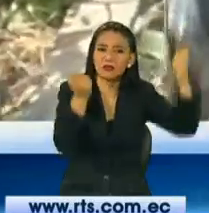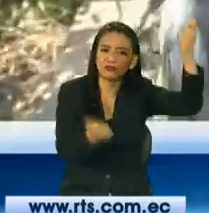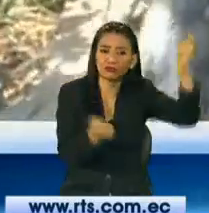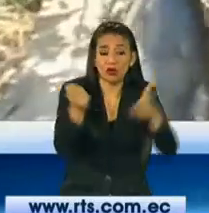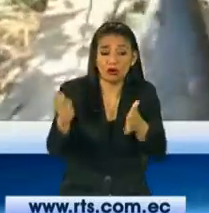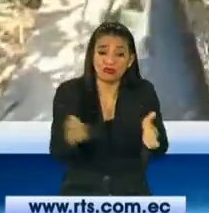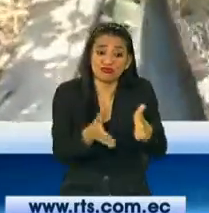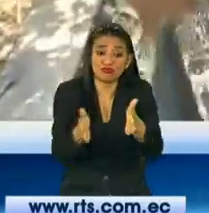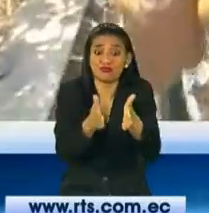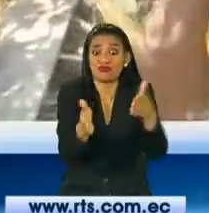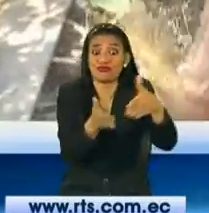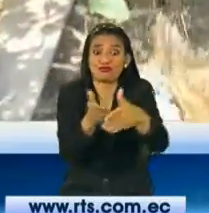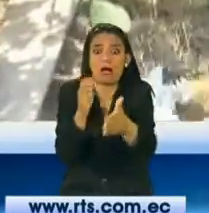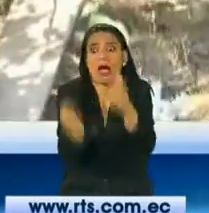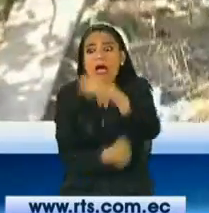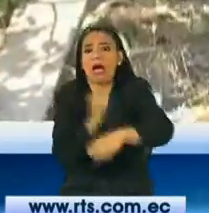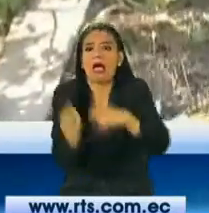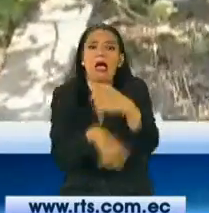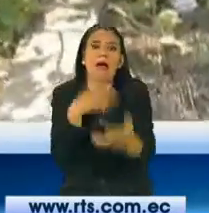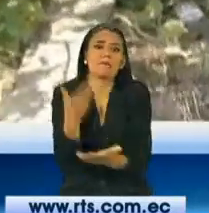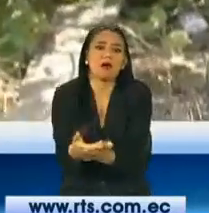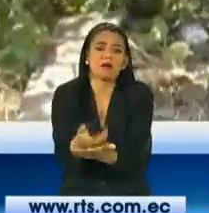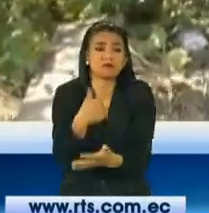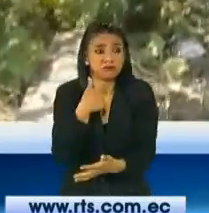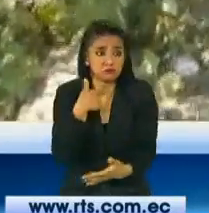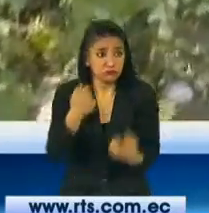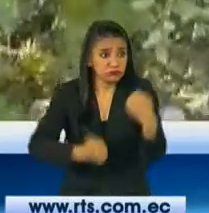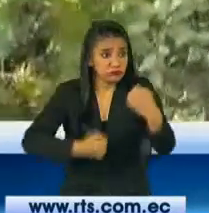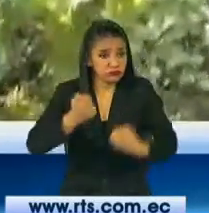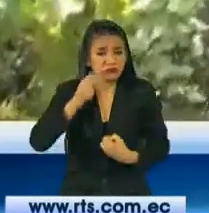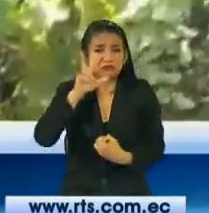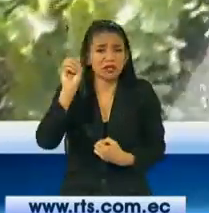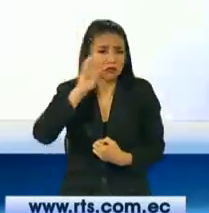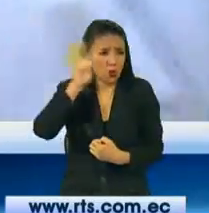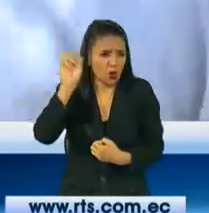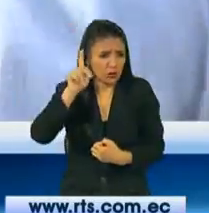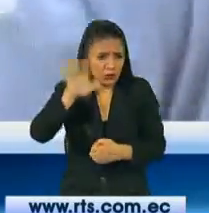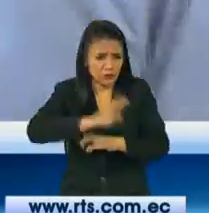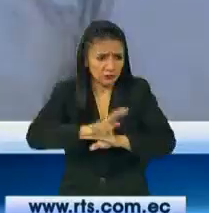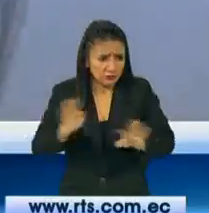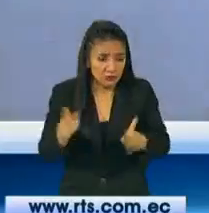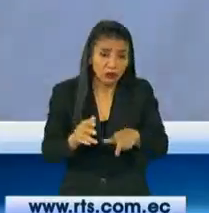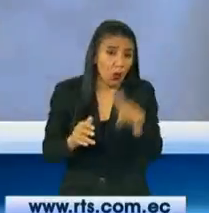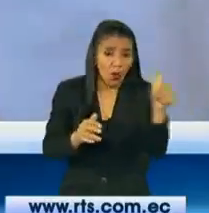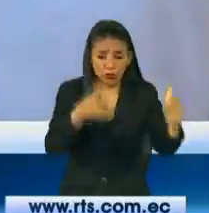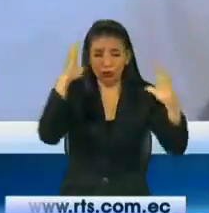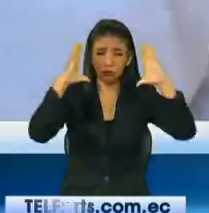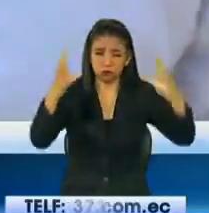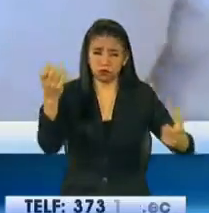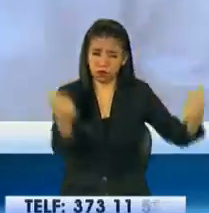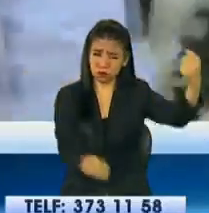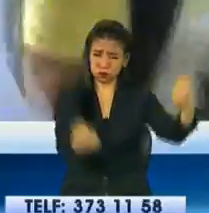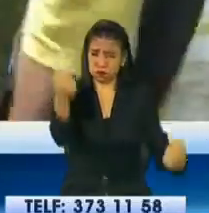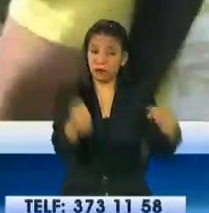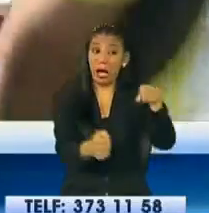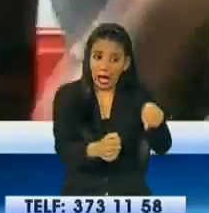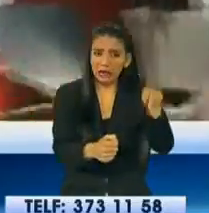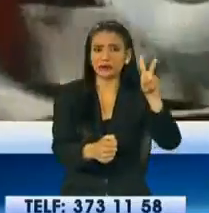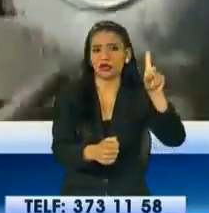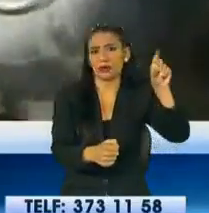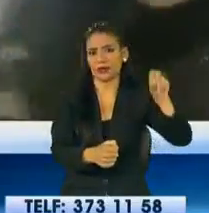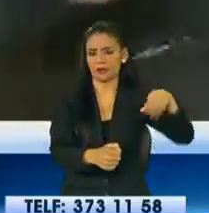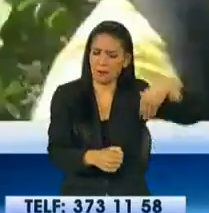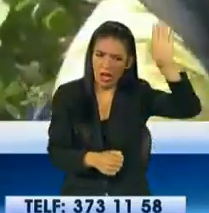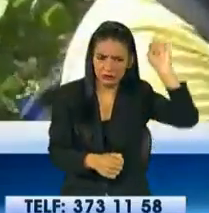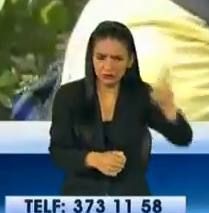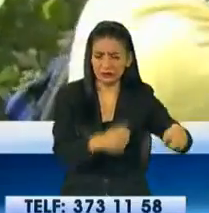misma dirección. Nosotros venimos corriendo a 30, 40 kilómetros y un tráiler nos arrebasa, pero va como a 120 kilómetros por hora